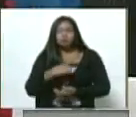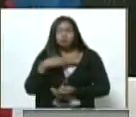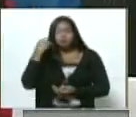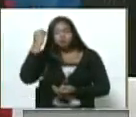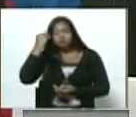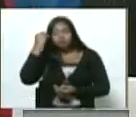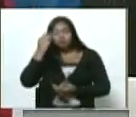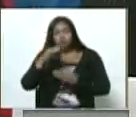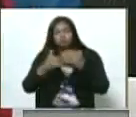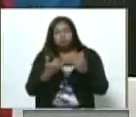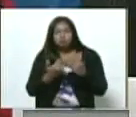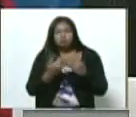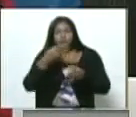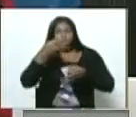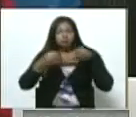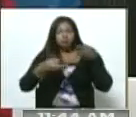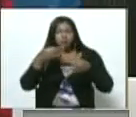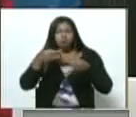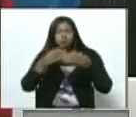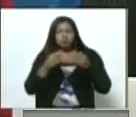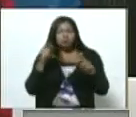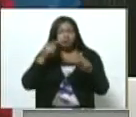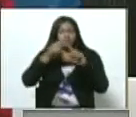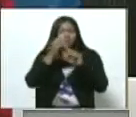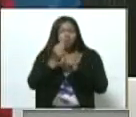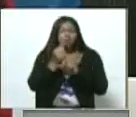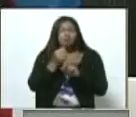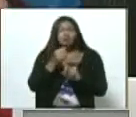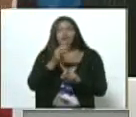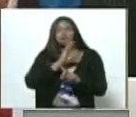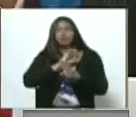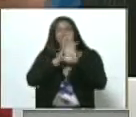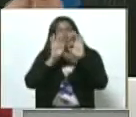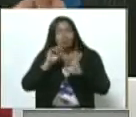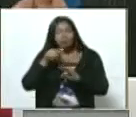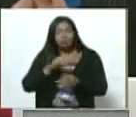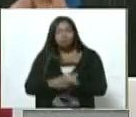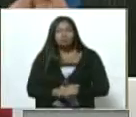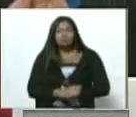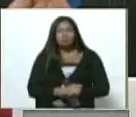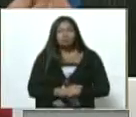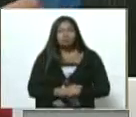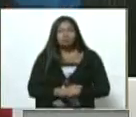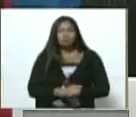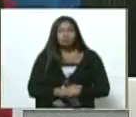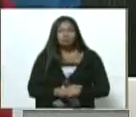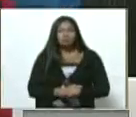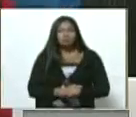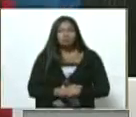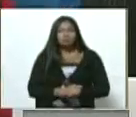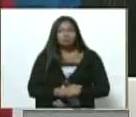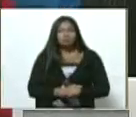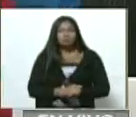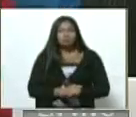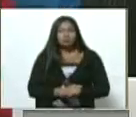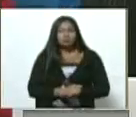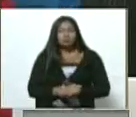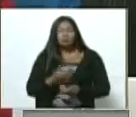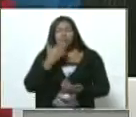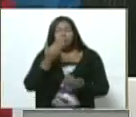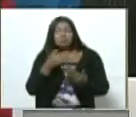esto? Una justicia al alcance de la mano para quien la solicita de manera